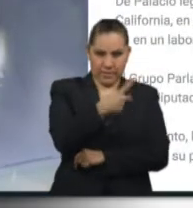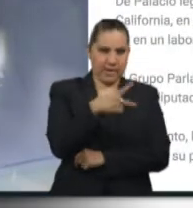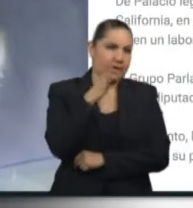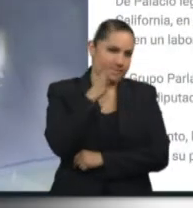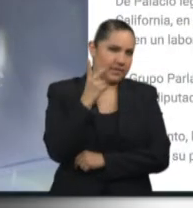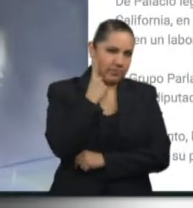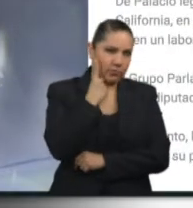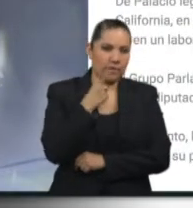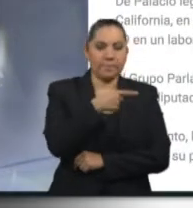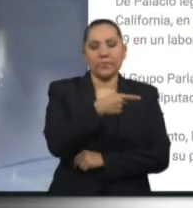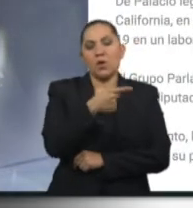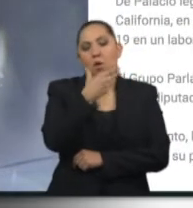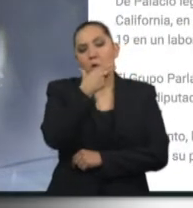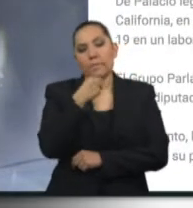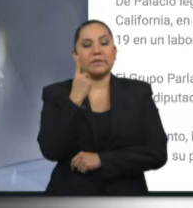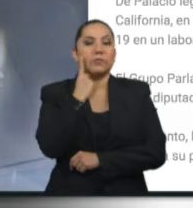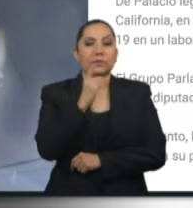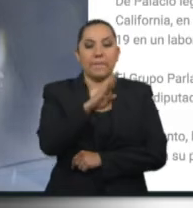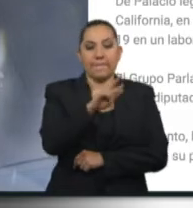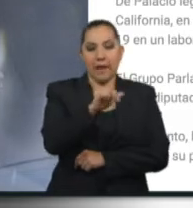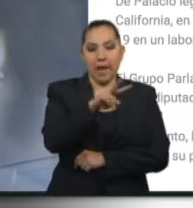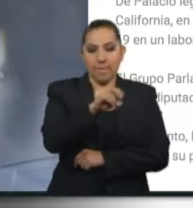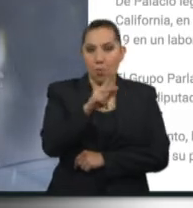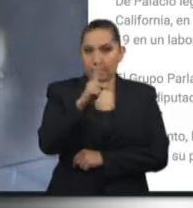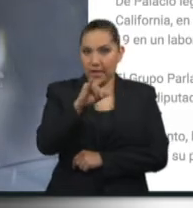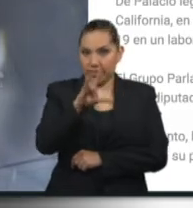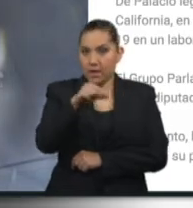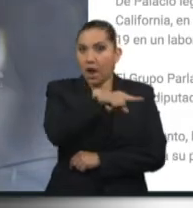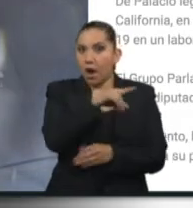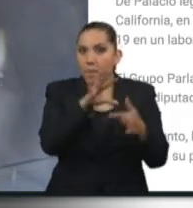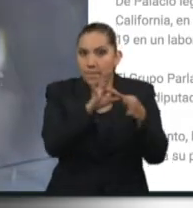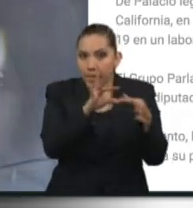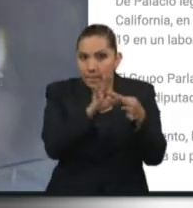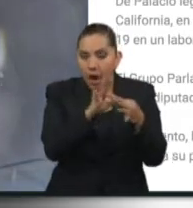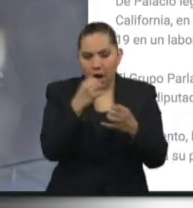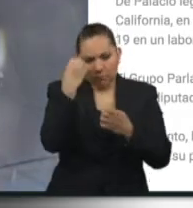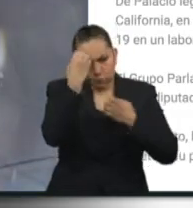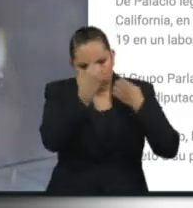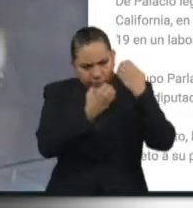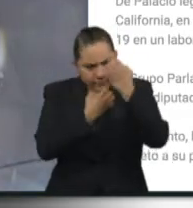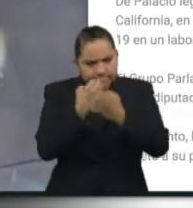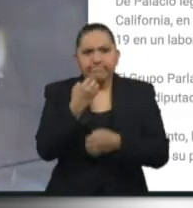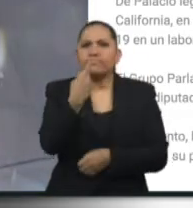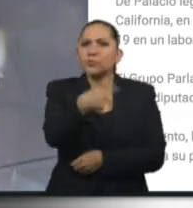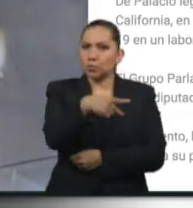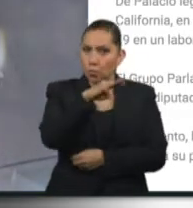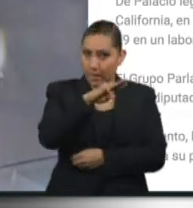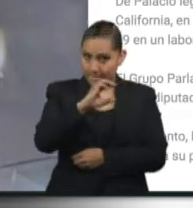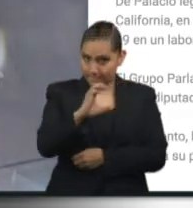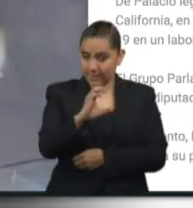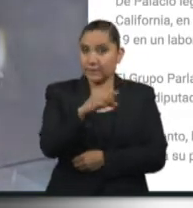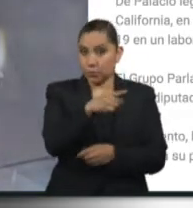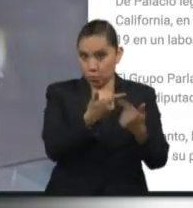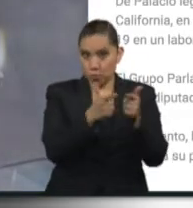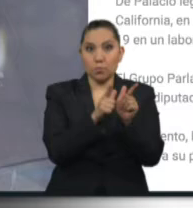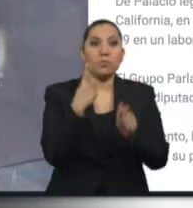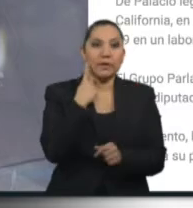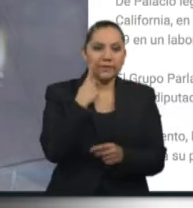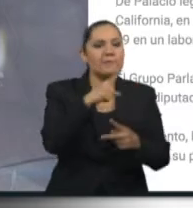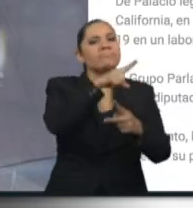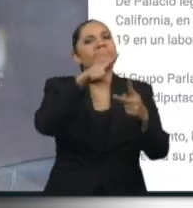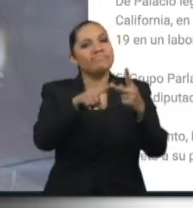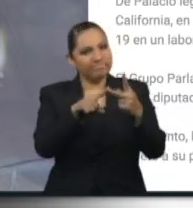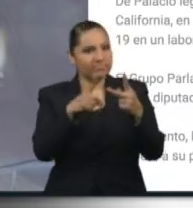Bravo Padilla, confirmó el segundo caso de coronavirus dentro de su bancada. Se trata de la diputada María Livier